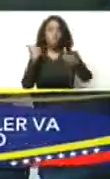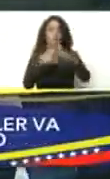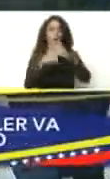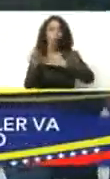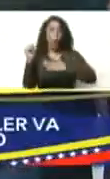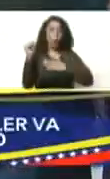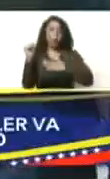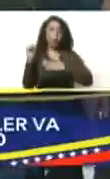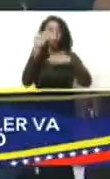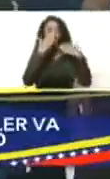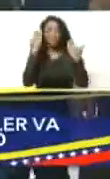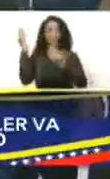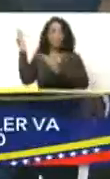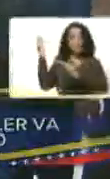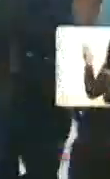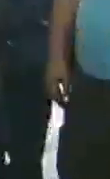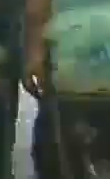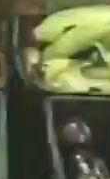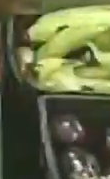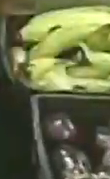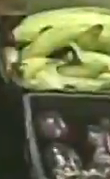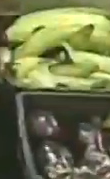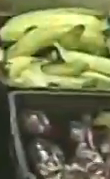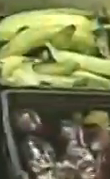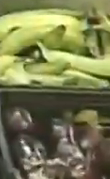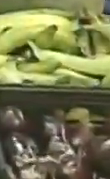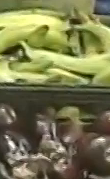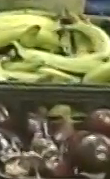gozar. Adelante, que empiece la gozadera.